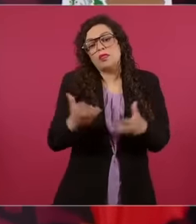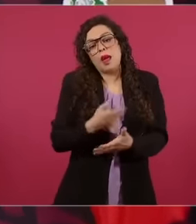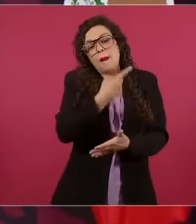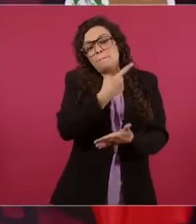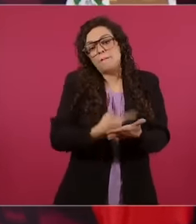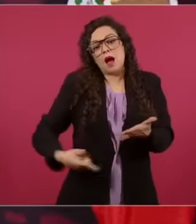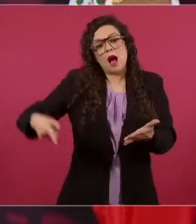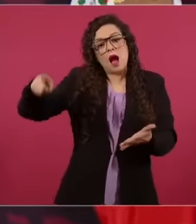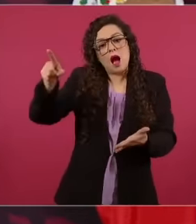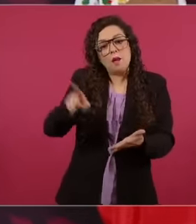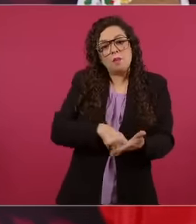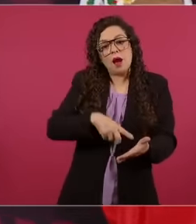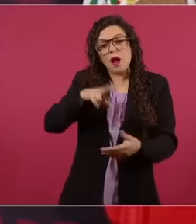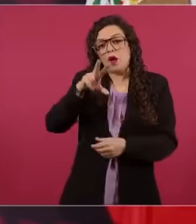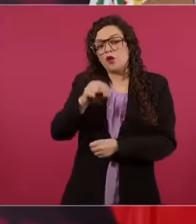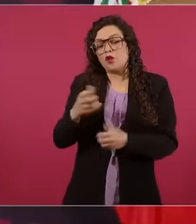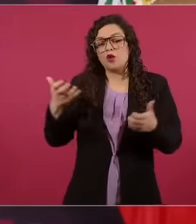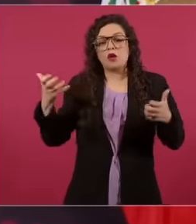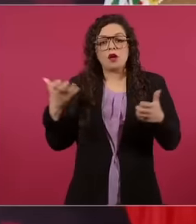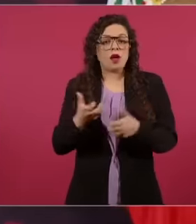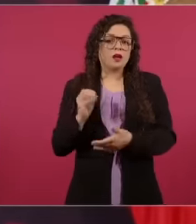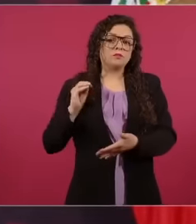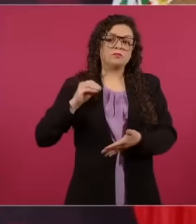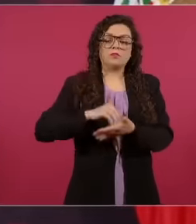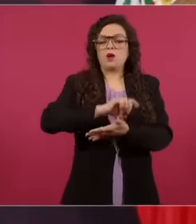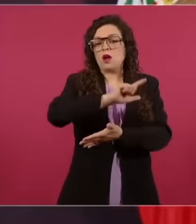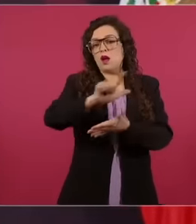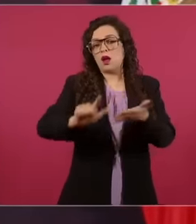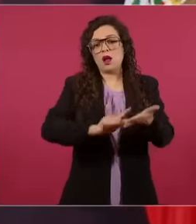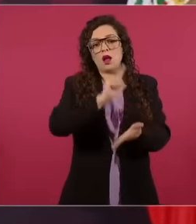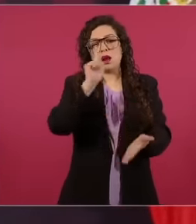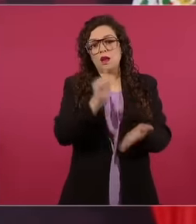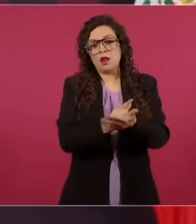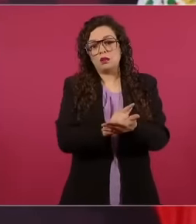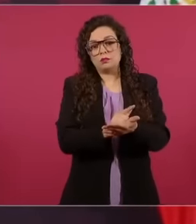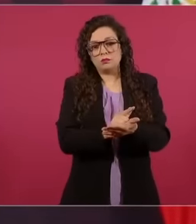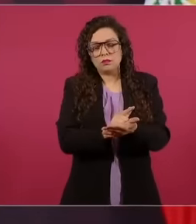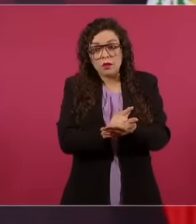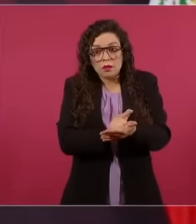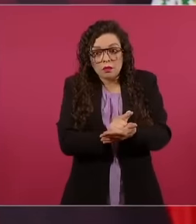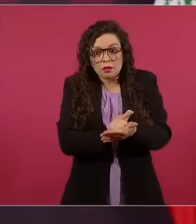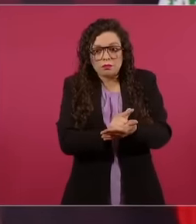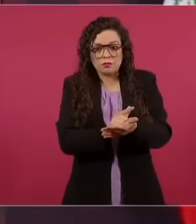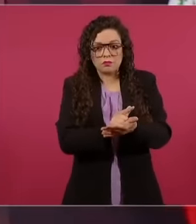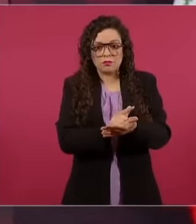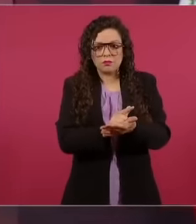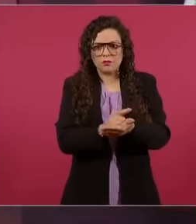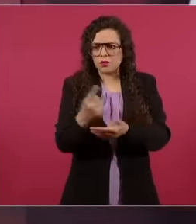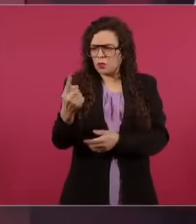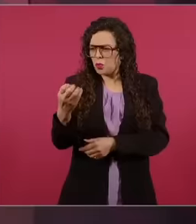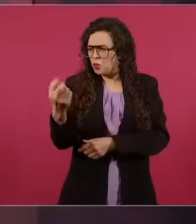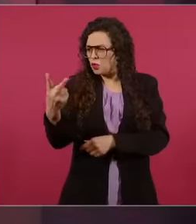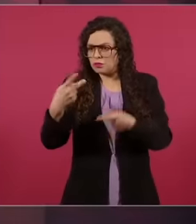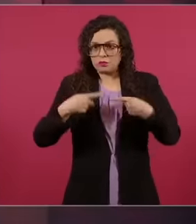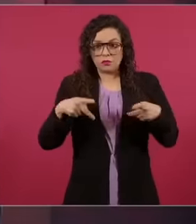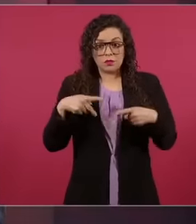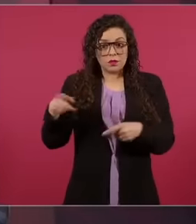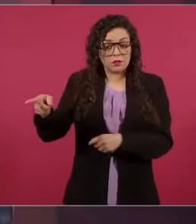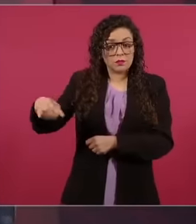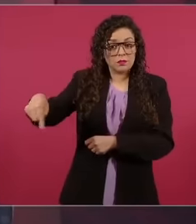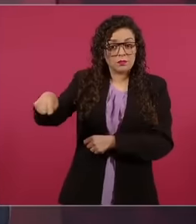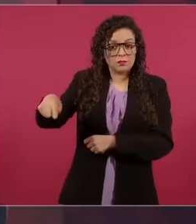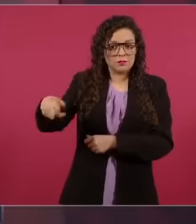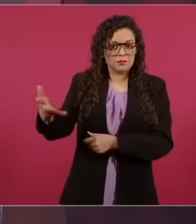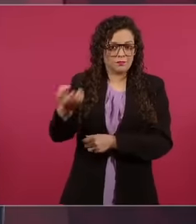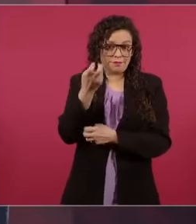anula la ley. ¿La canceló? Uno o dos de ellos. Entonces, que